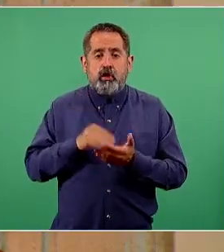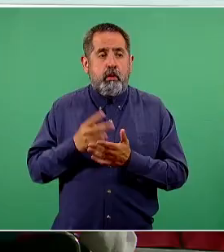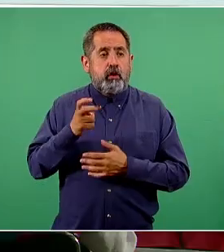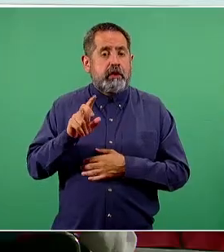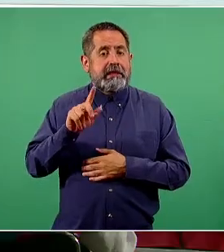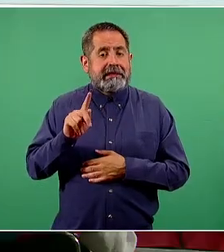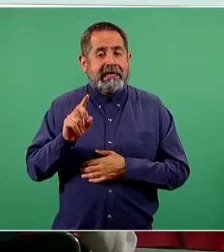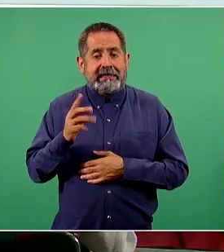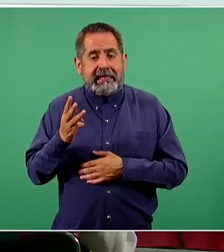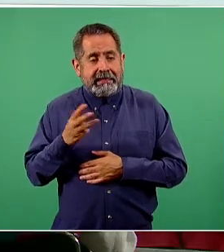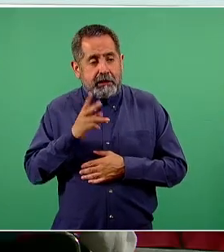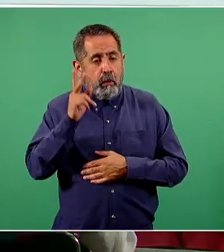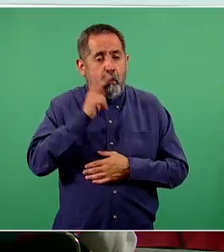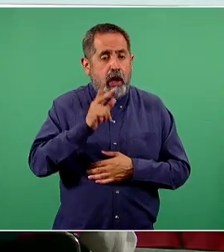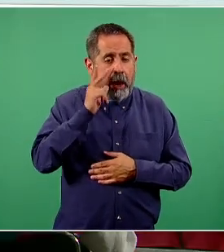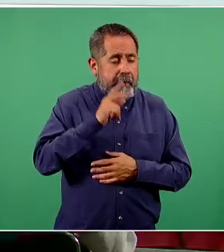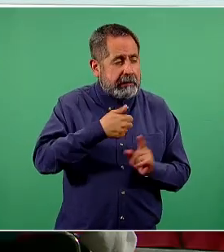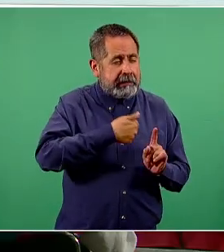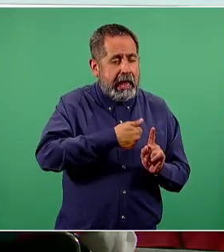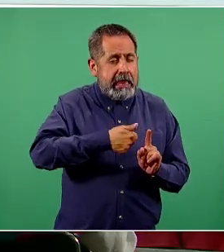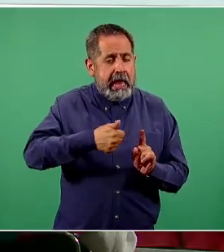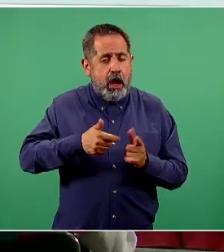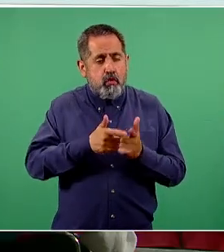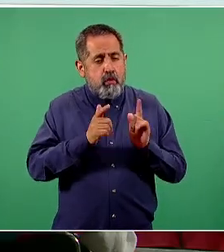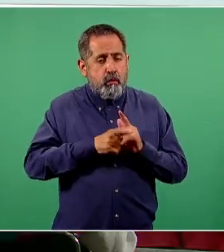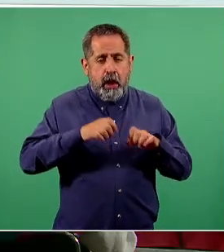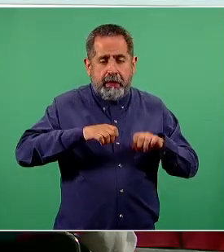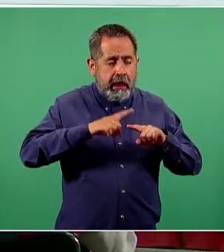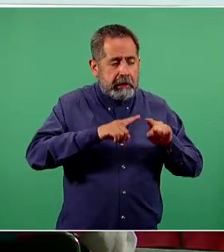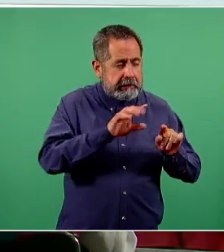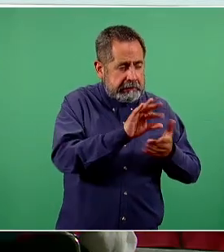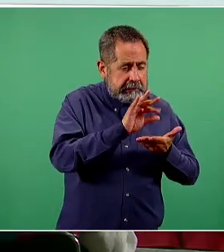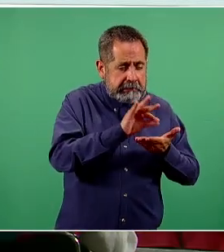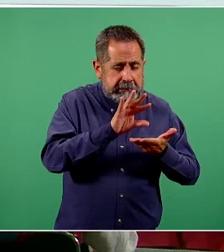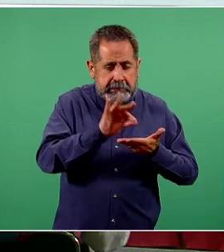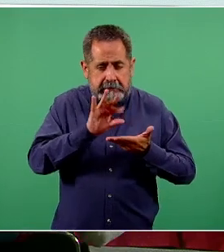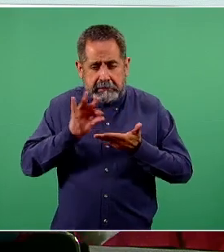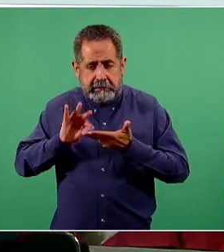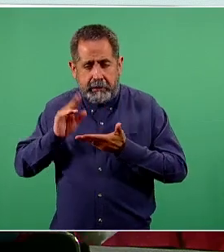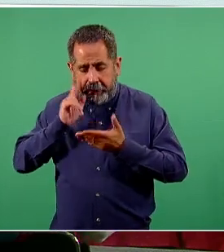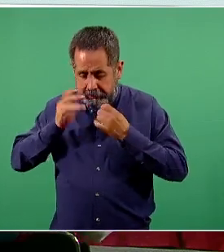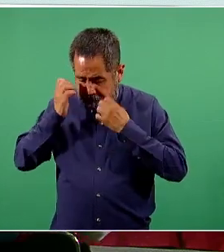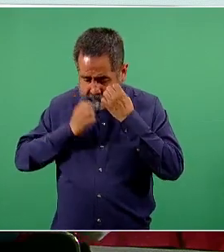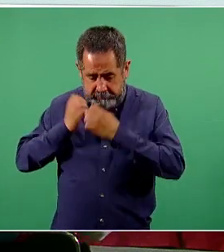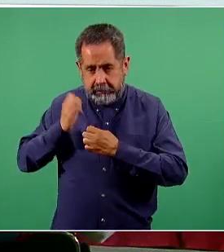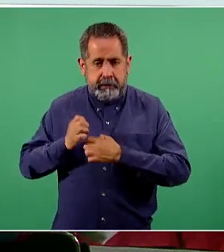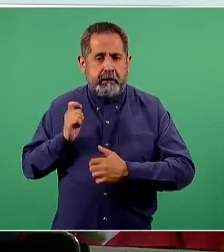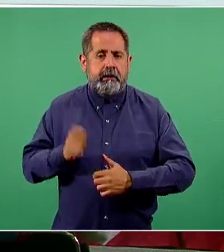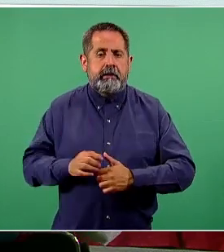24,273 muestras procesadas de todos los grupos de edad. La siguiente, por favor.